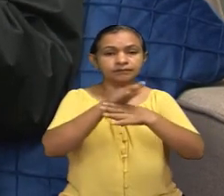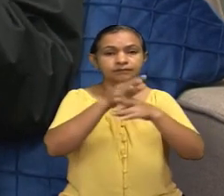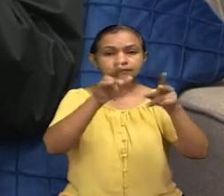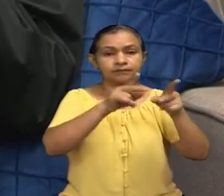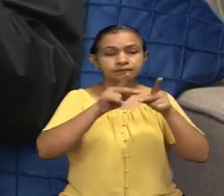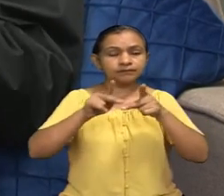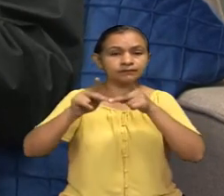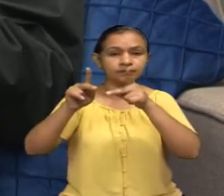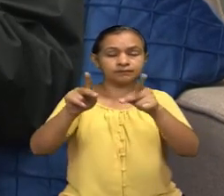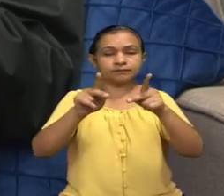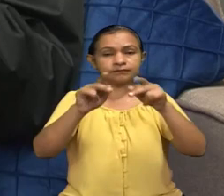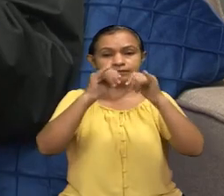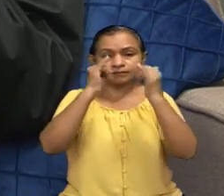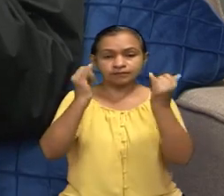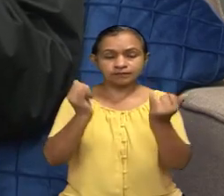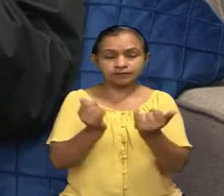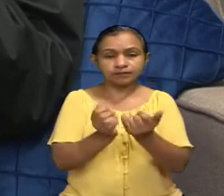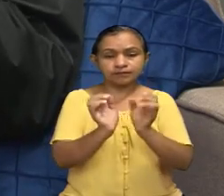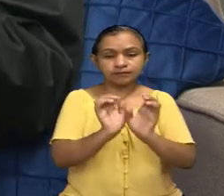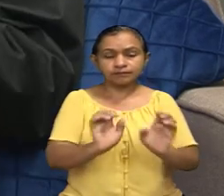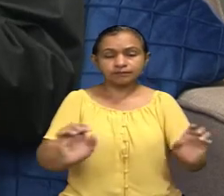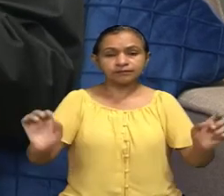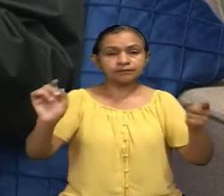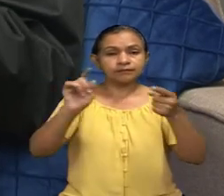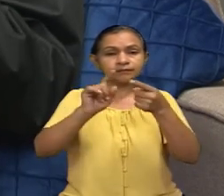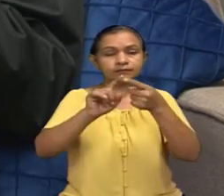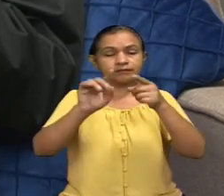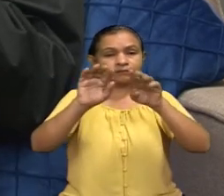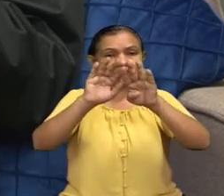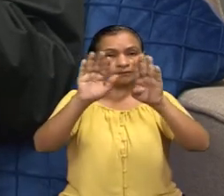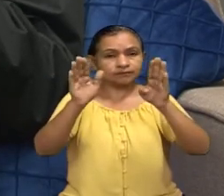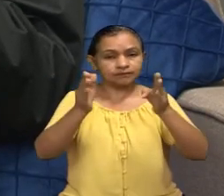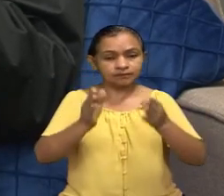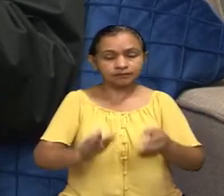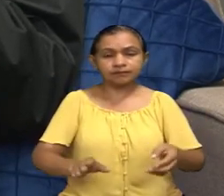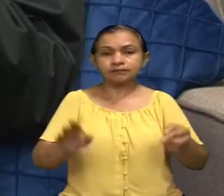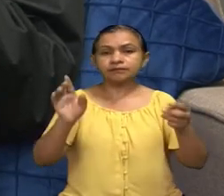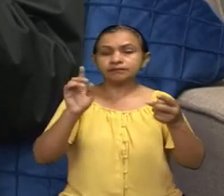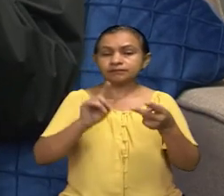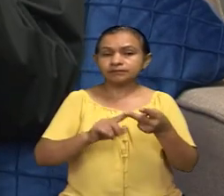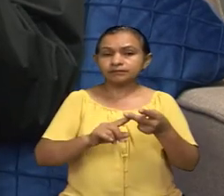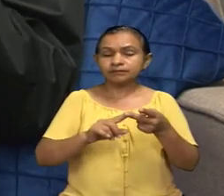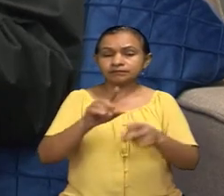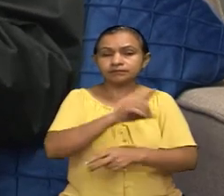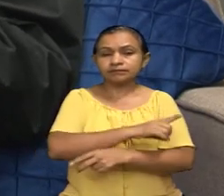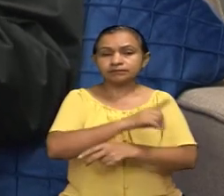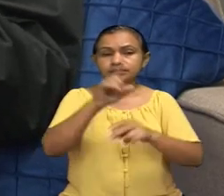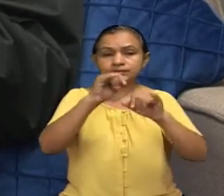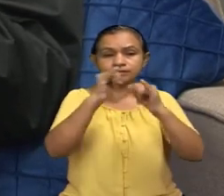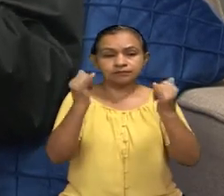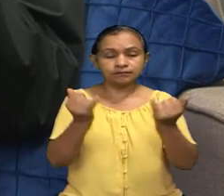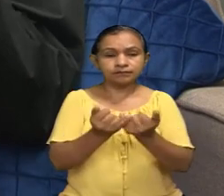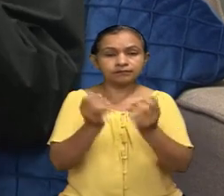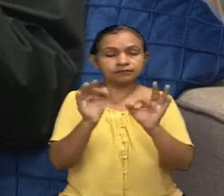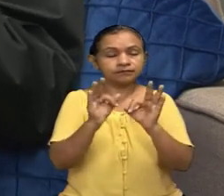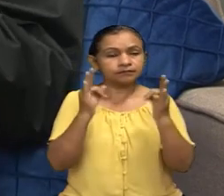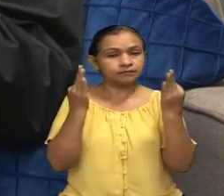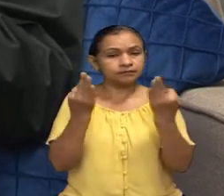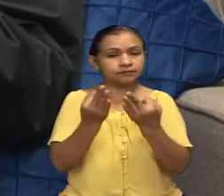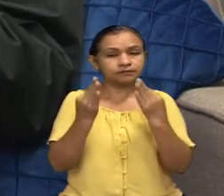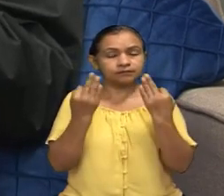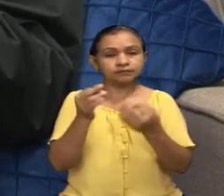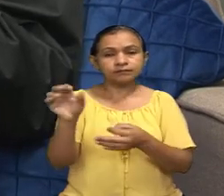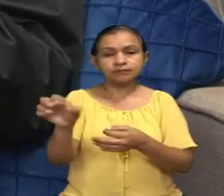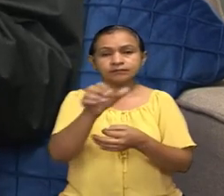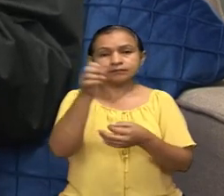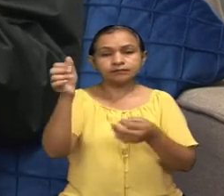sociales: el Día Internacional de la Niñez, el Día Internacional de las Mujeres, el Día Internacional de la Familia, entre otros